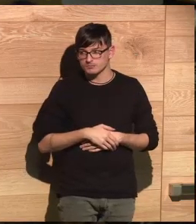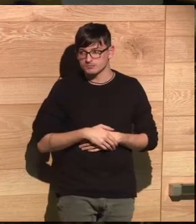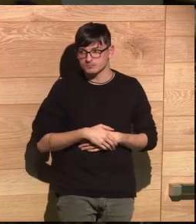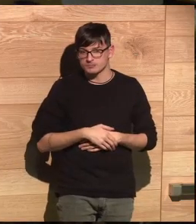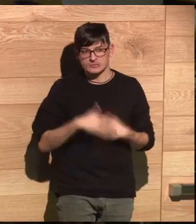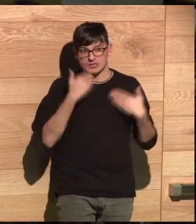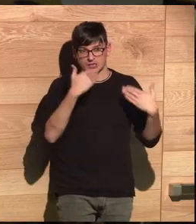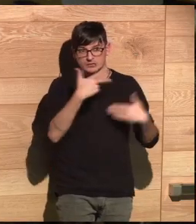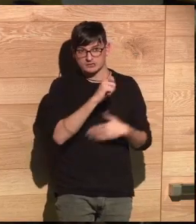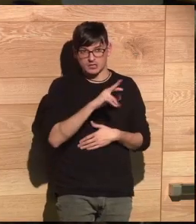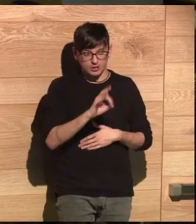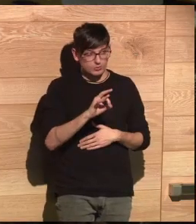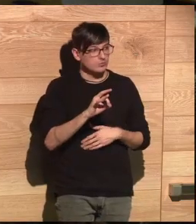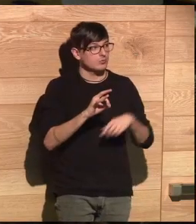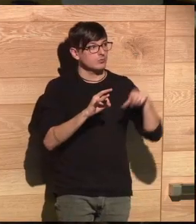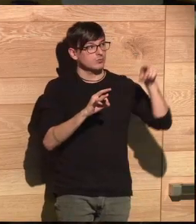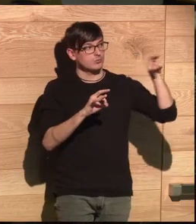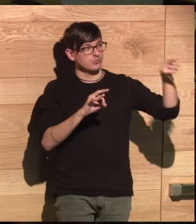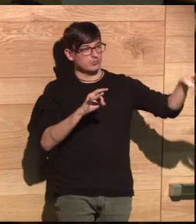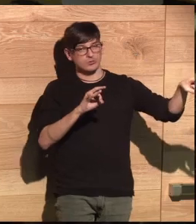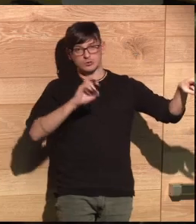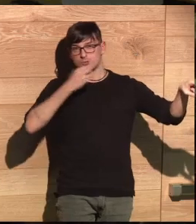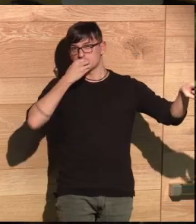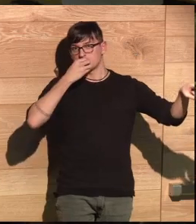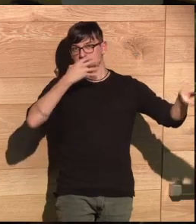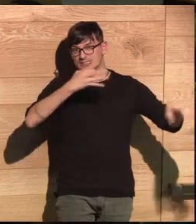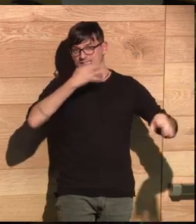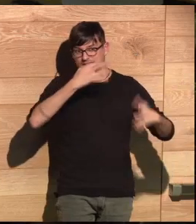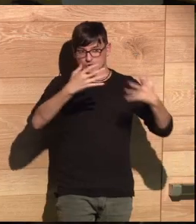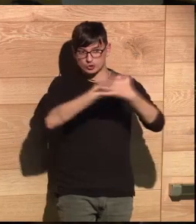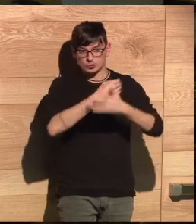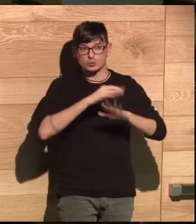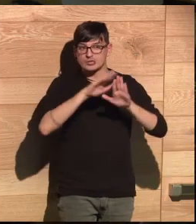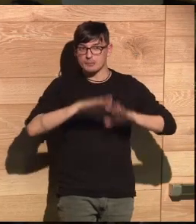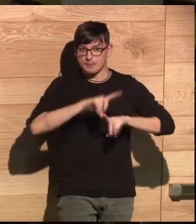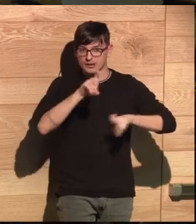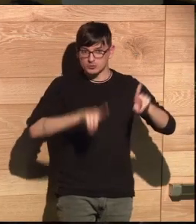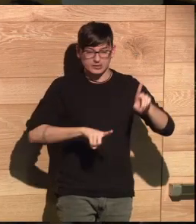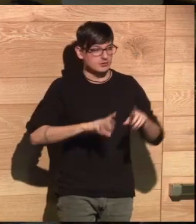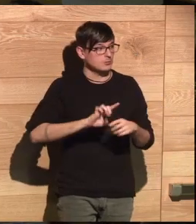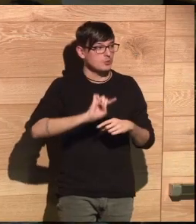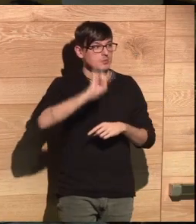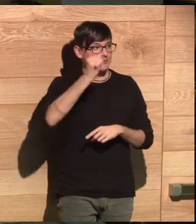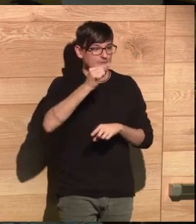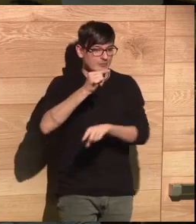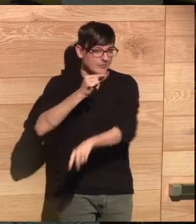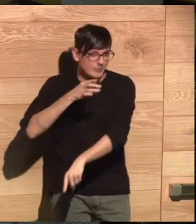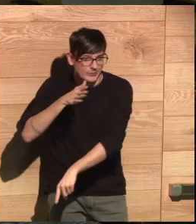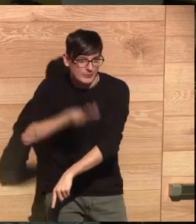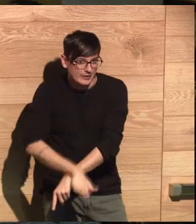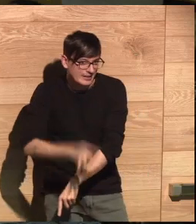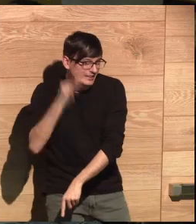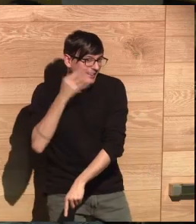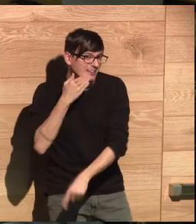Gracias, Charo. Y teníamos una buenas tardes última a todos. pregunta por allí. Buenas tardes. En primer lugar, bueno, ha hablado una niña de 7 años que lo ha